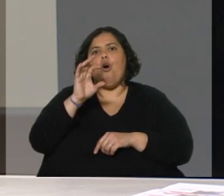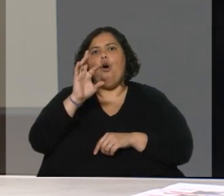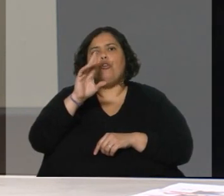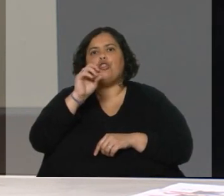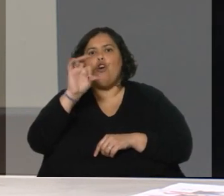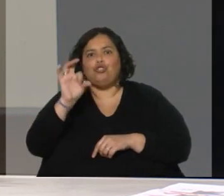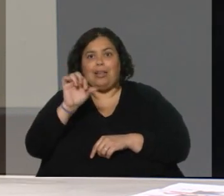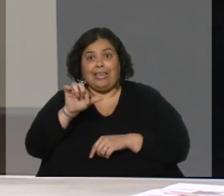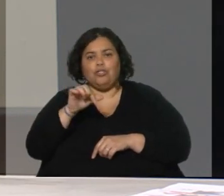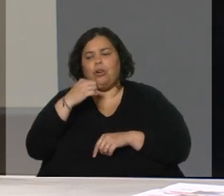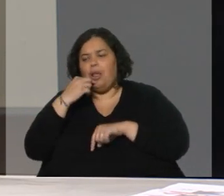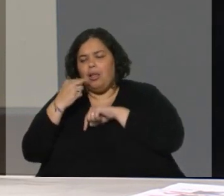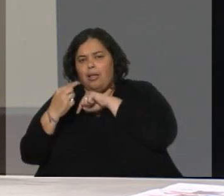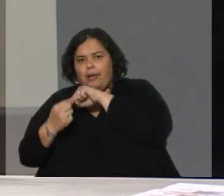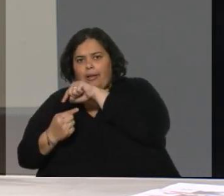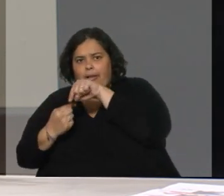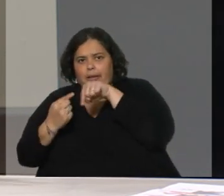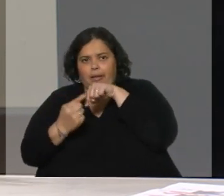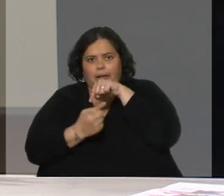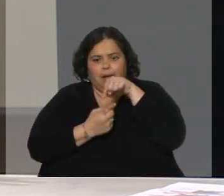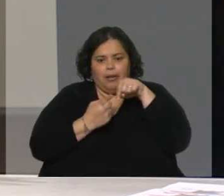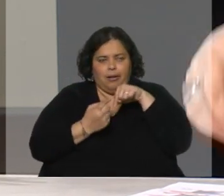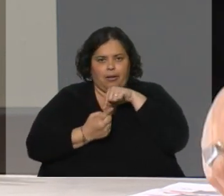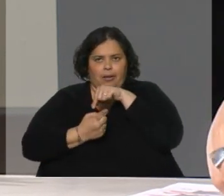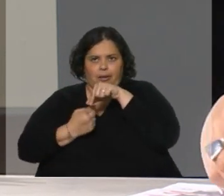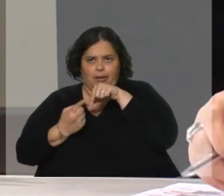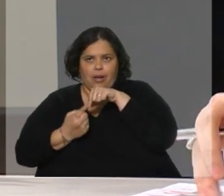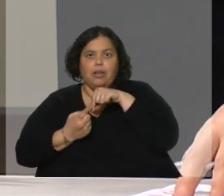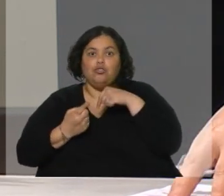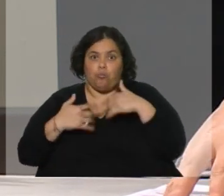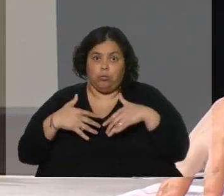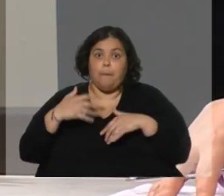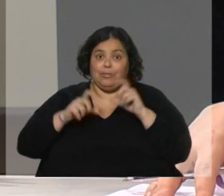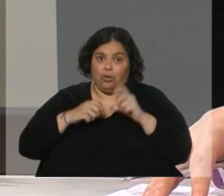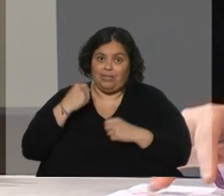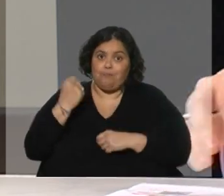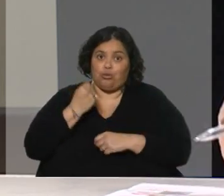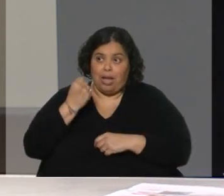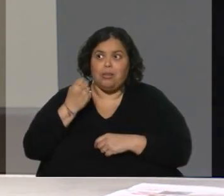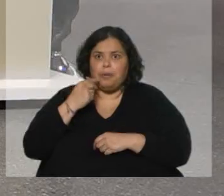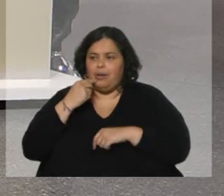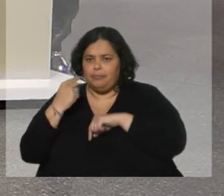en susurros esa es la verdad y gente de peso habla en